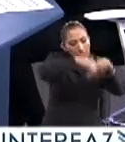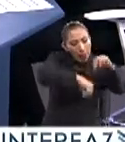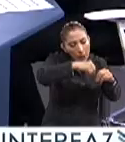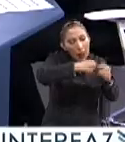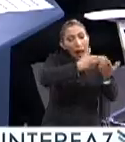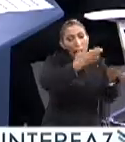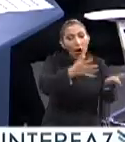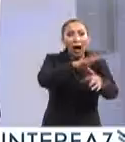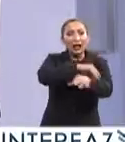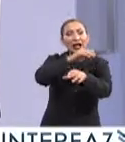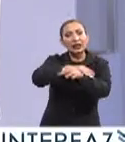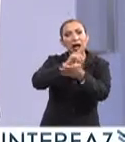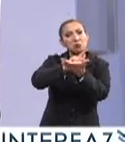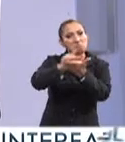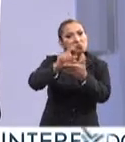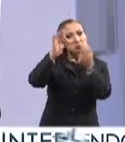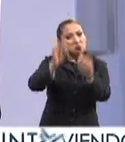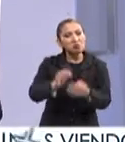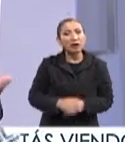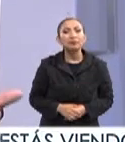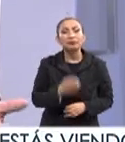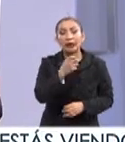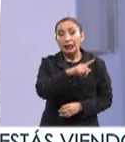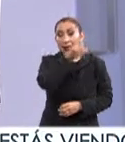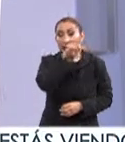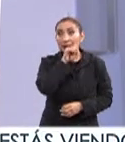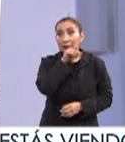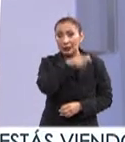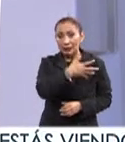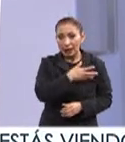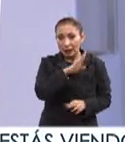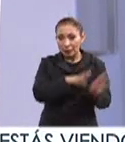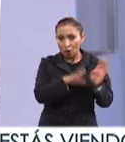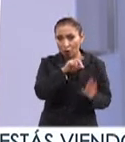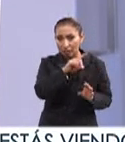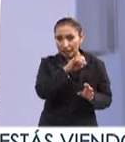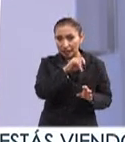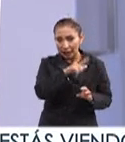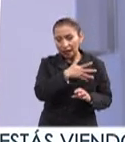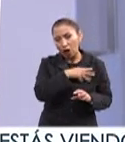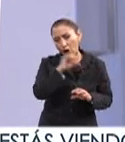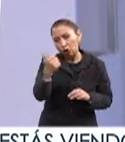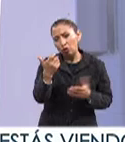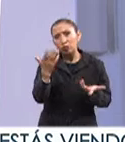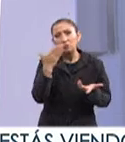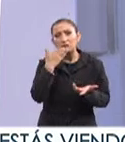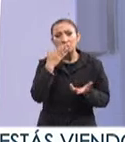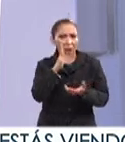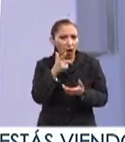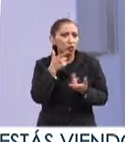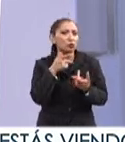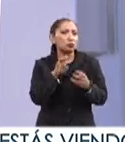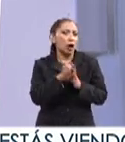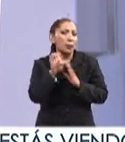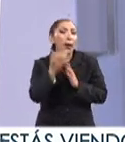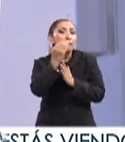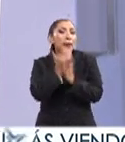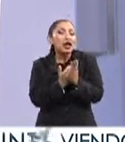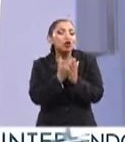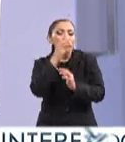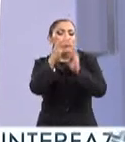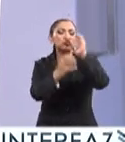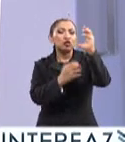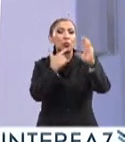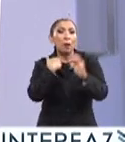de las energías alternativas. Claro. Y después, además, tiene otras ventajas, como una menor